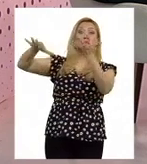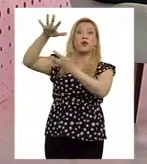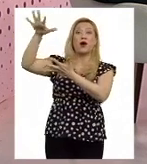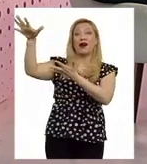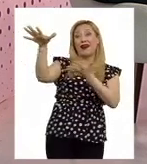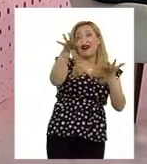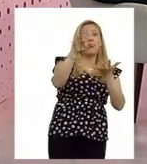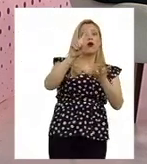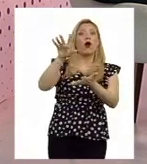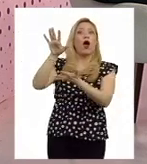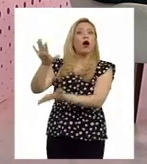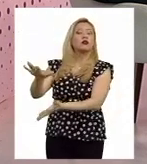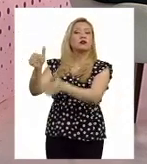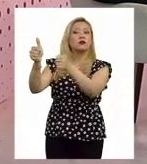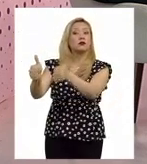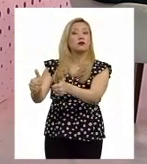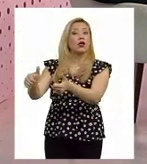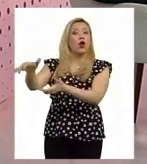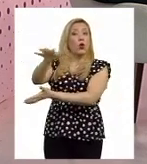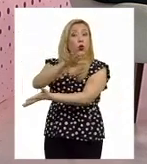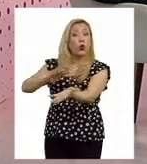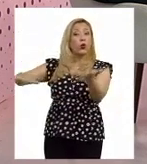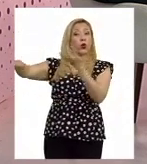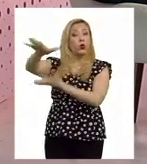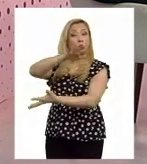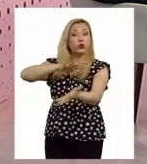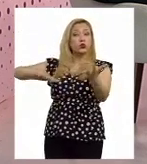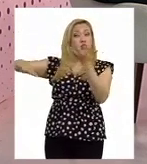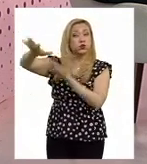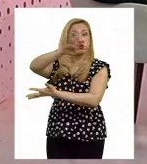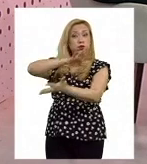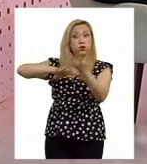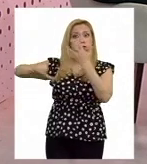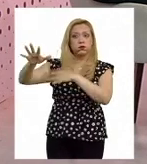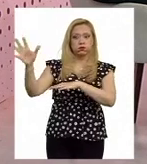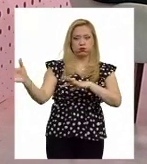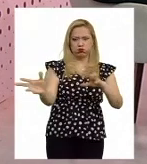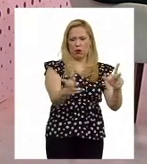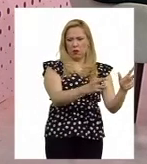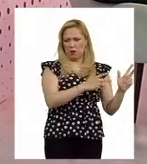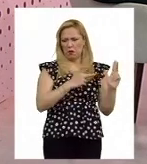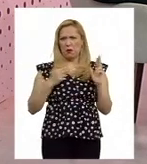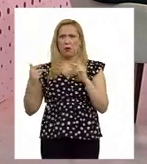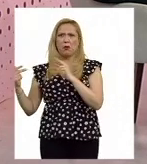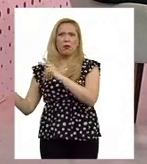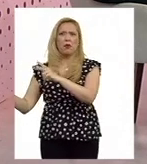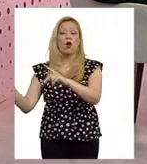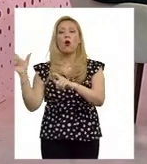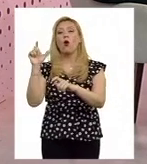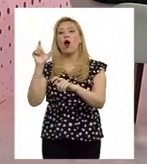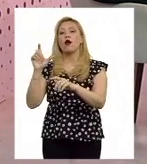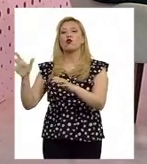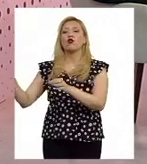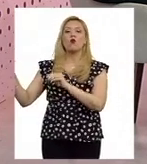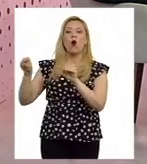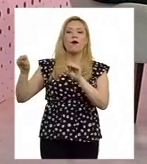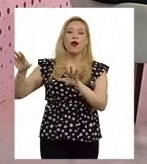es justamente cuando genera más daños, porque cuando va, digamos, en trayectoria, pues va,